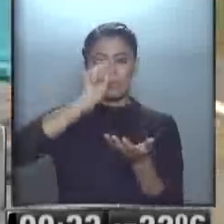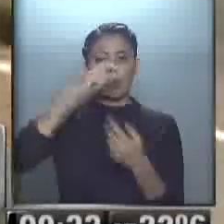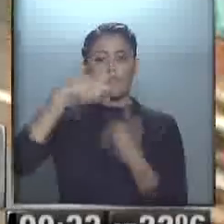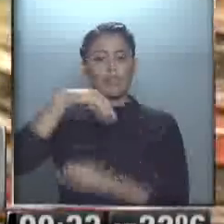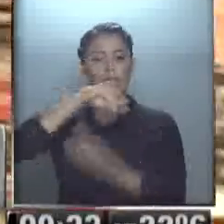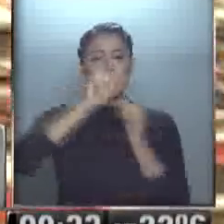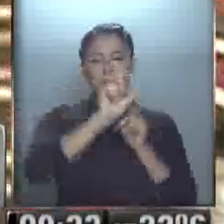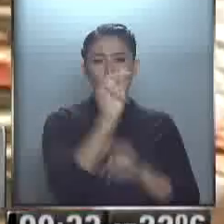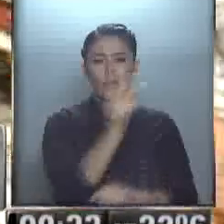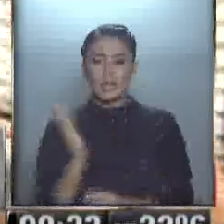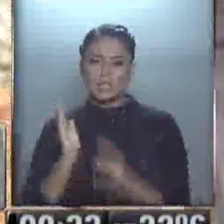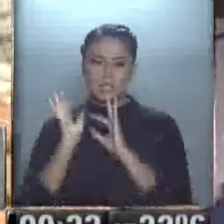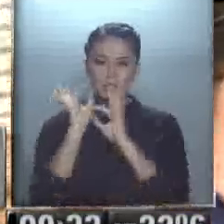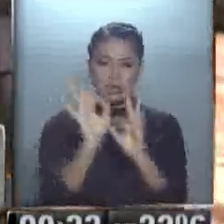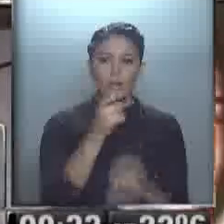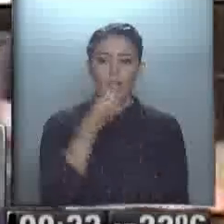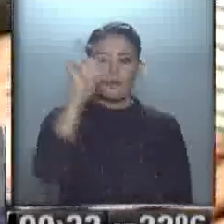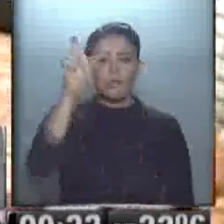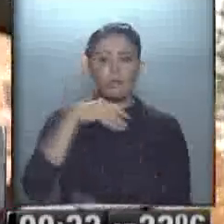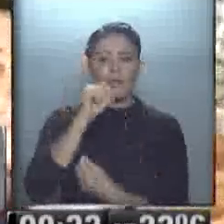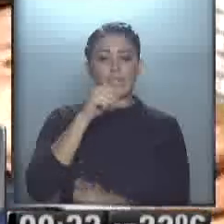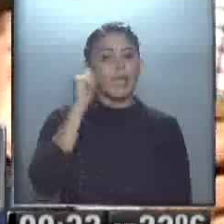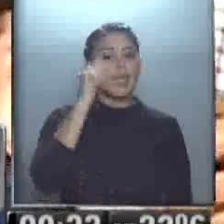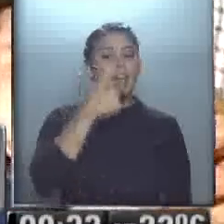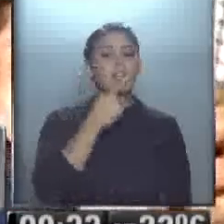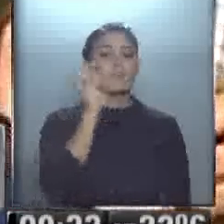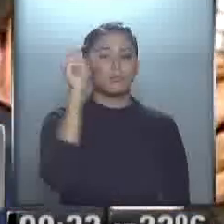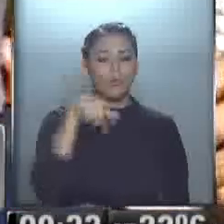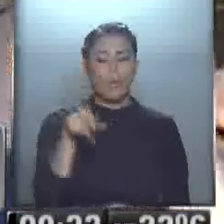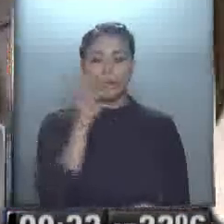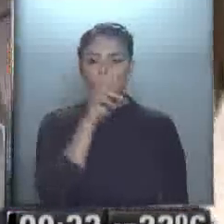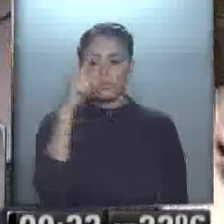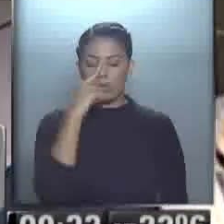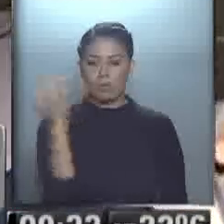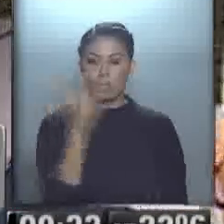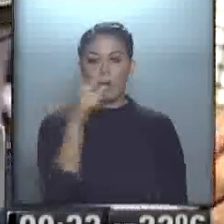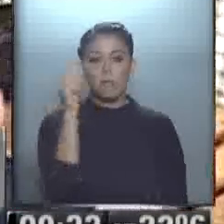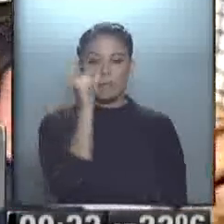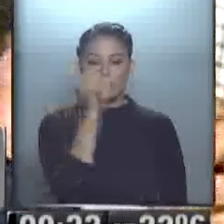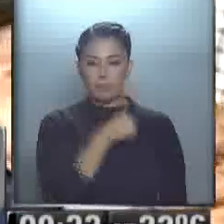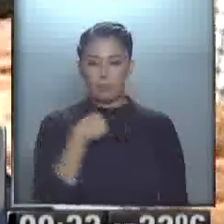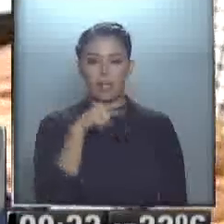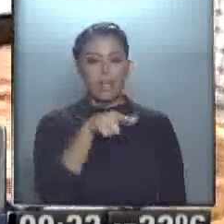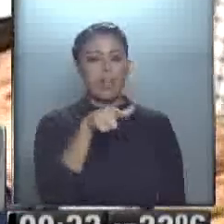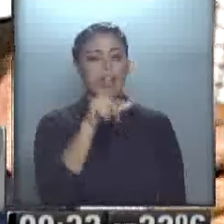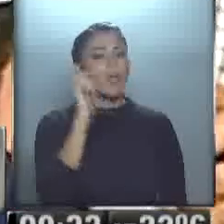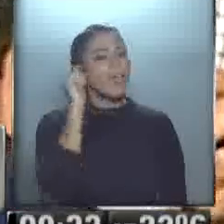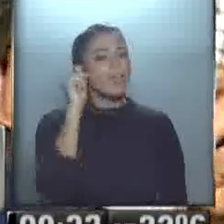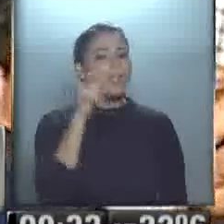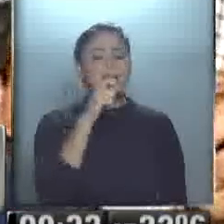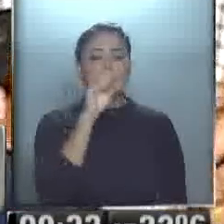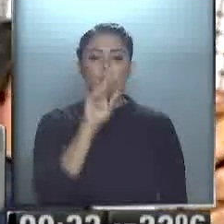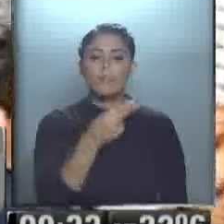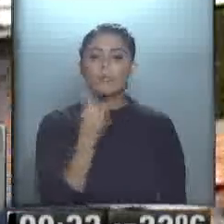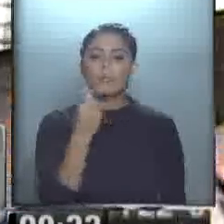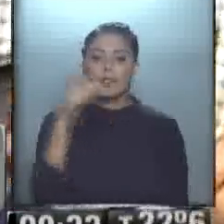de las víctimas, en este caso de Gastón Riva. Estamos con Eda y Juan, los padres. Eda, ¿qué edad tenía Gastón cuando recibió ese